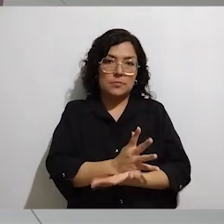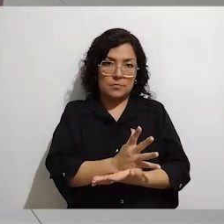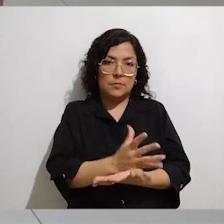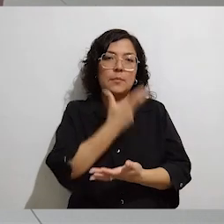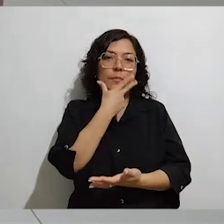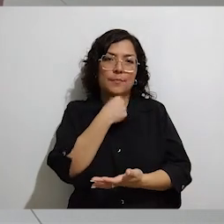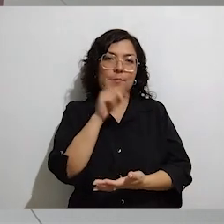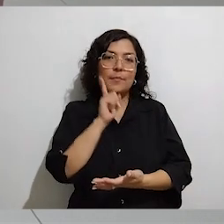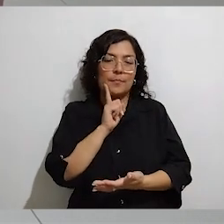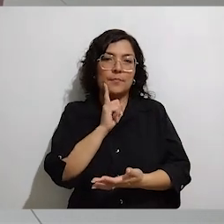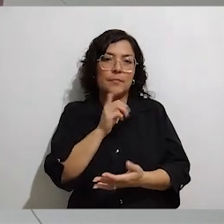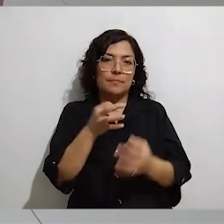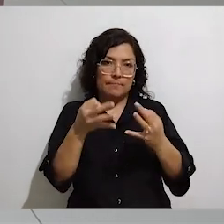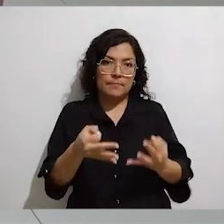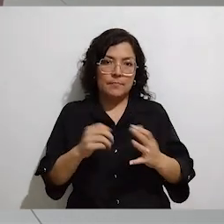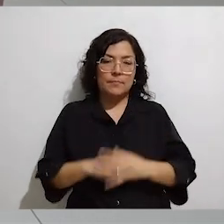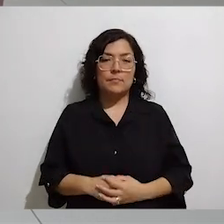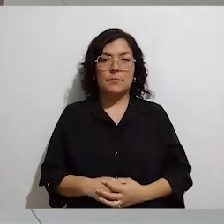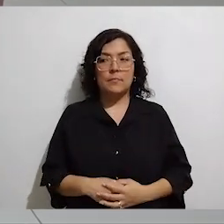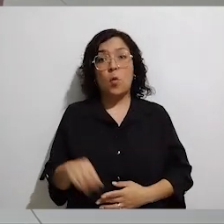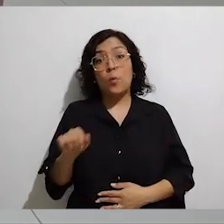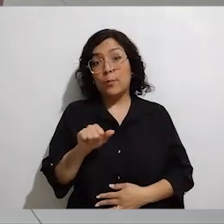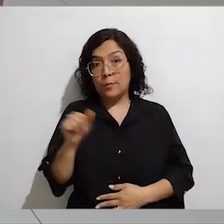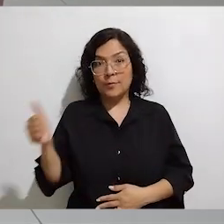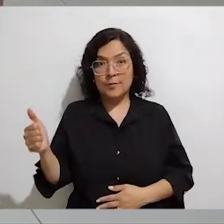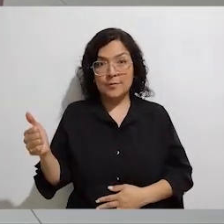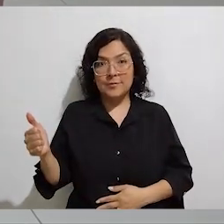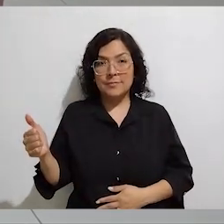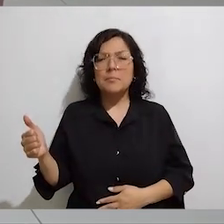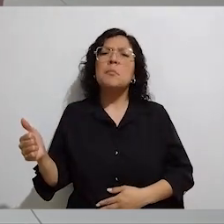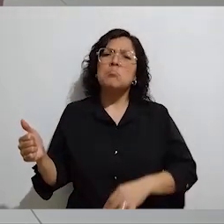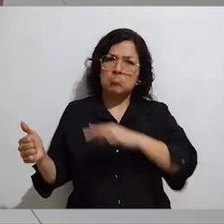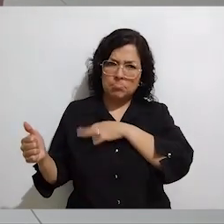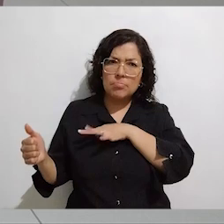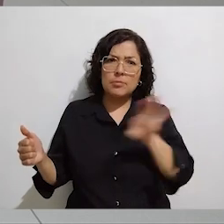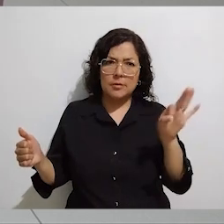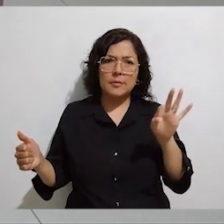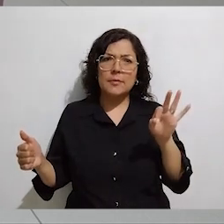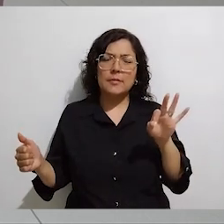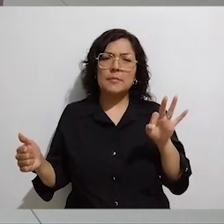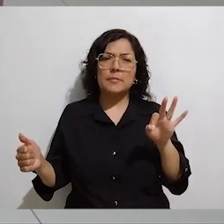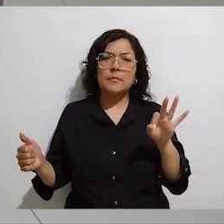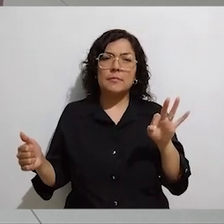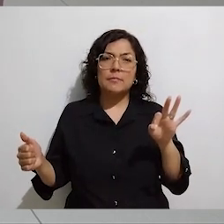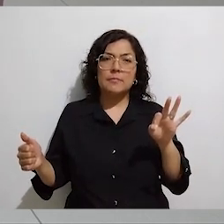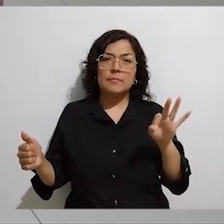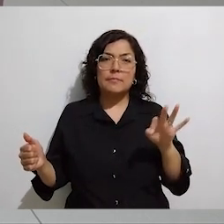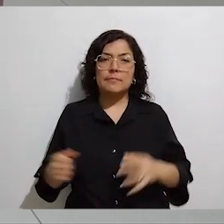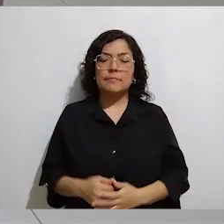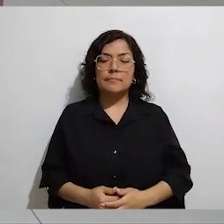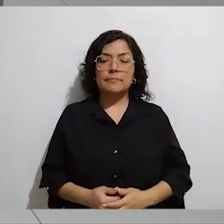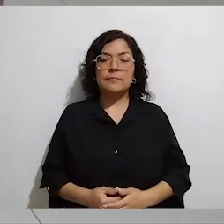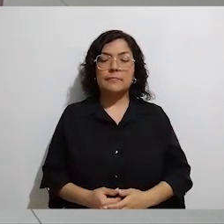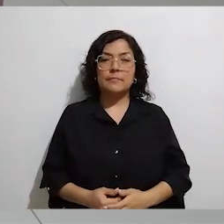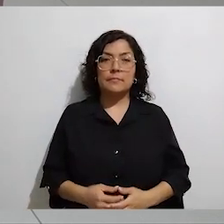ciudadanos. Hay otros mecanismos que por su propia naturaleza pueden ser y pueden formar parte no